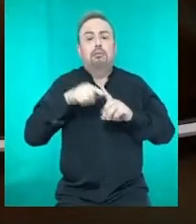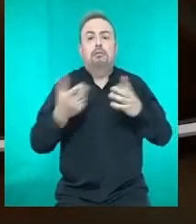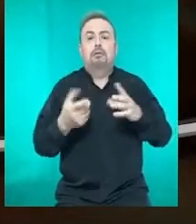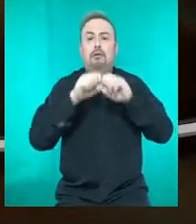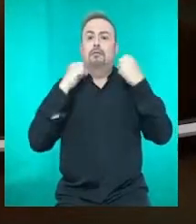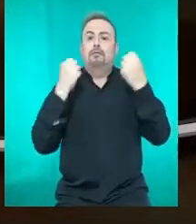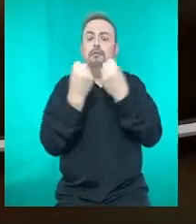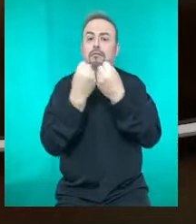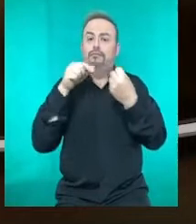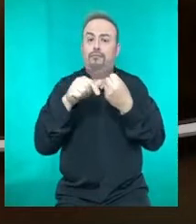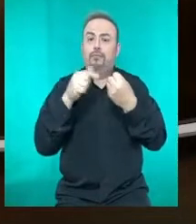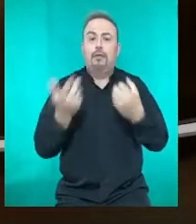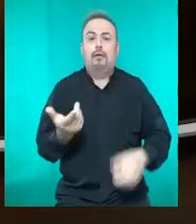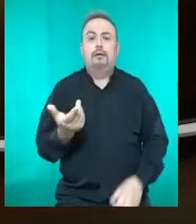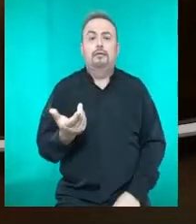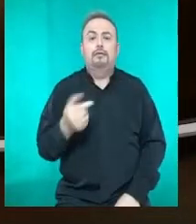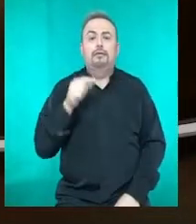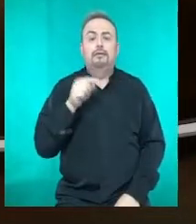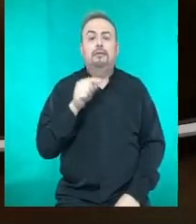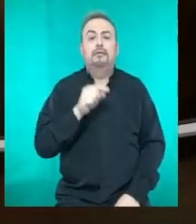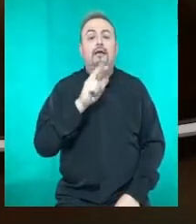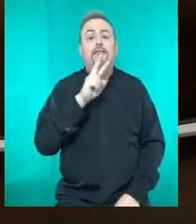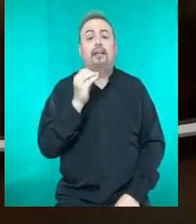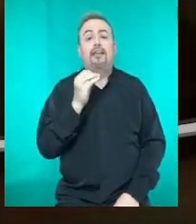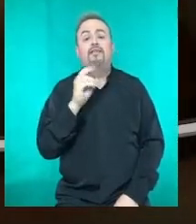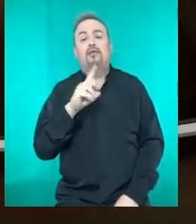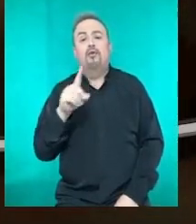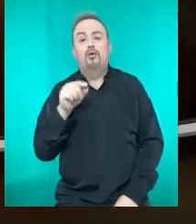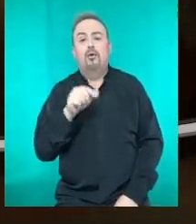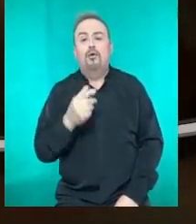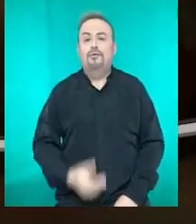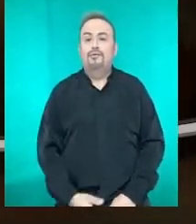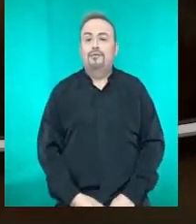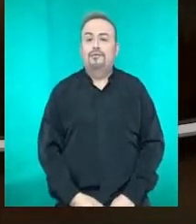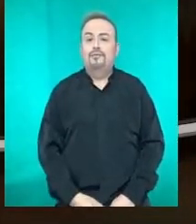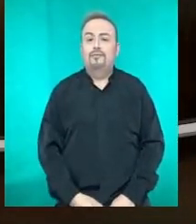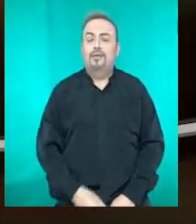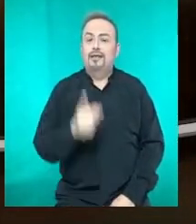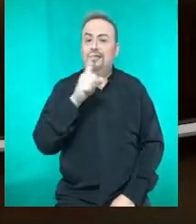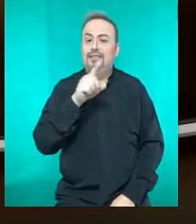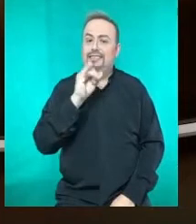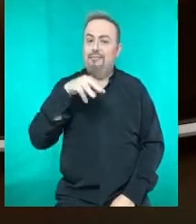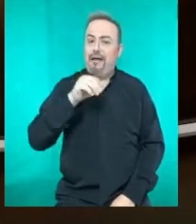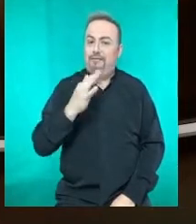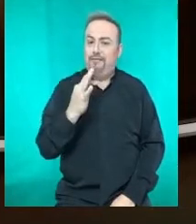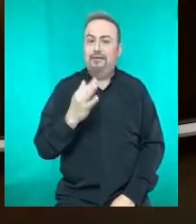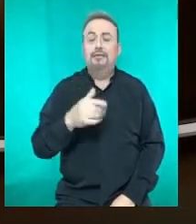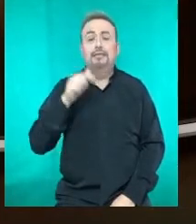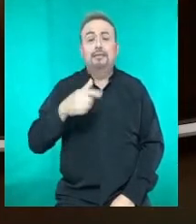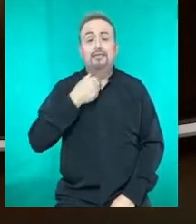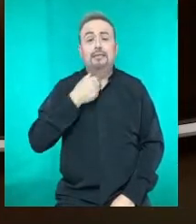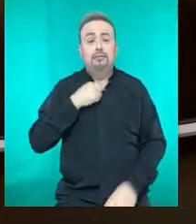esta versión de CIMAF 2021. Voy a compartir con ustedes la presentación.